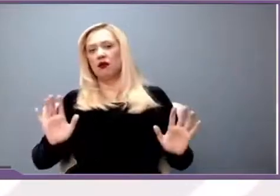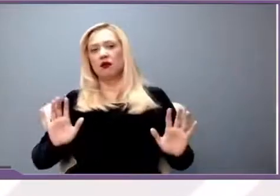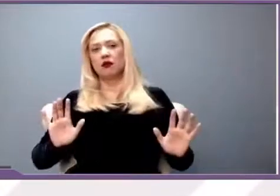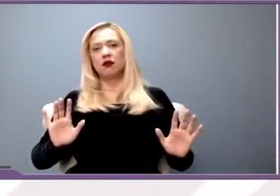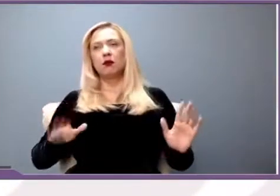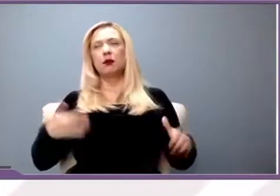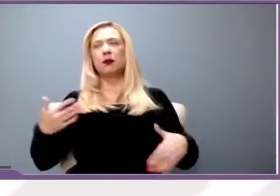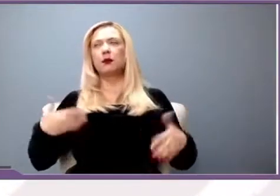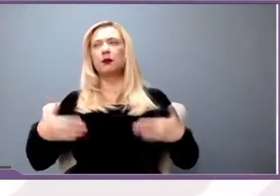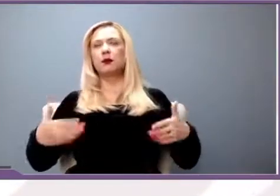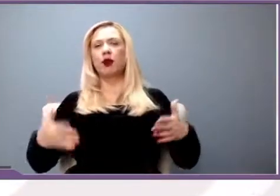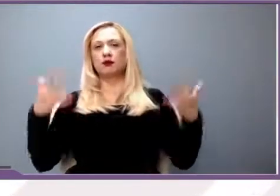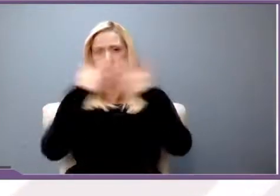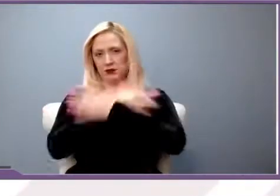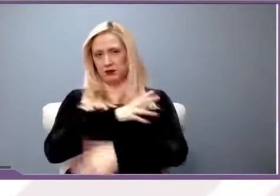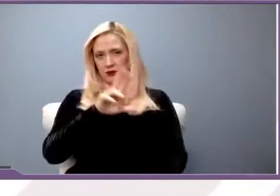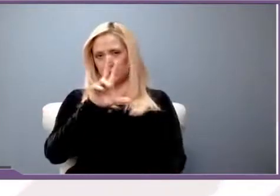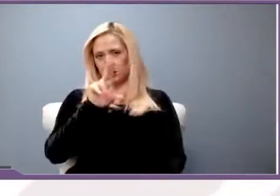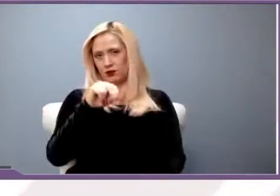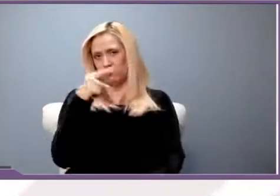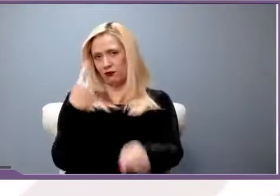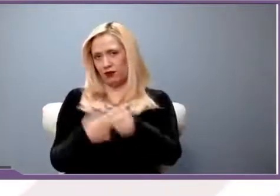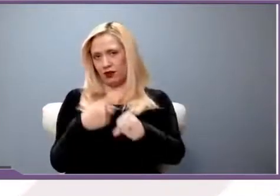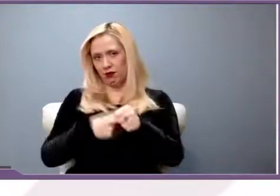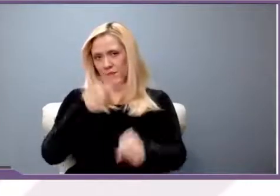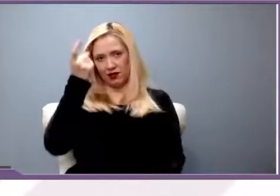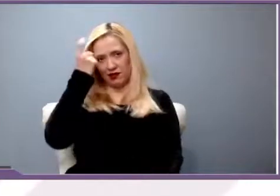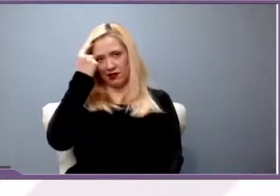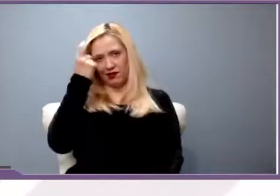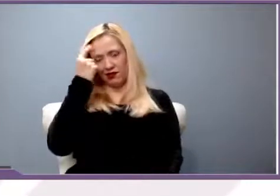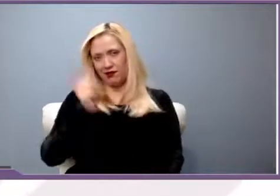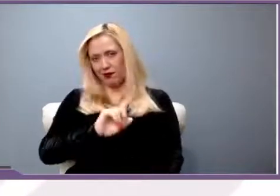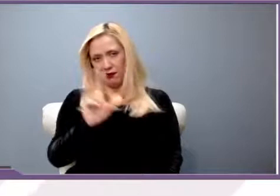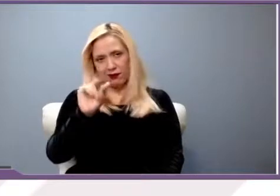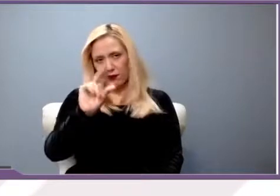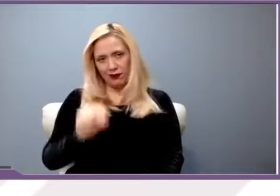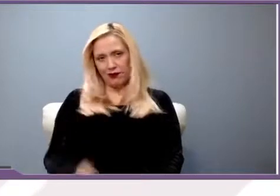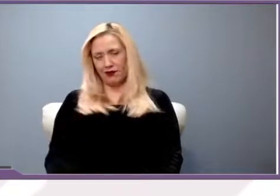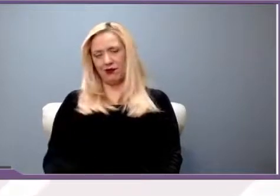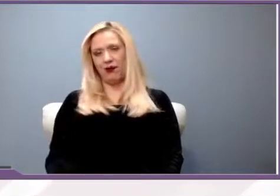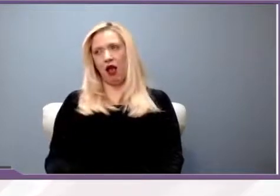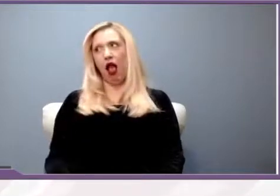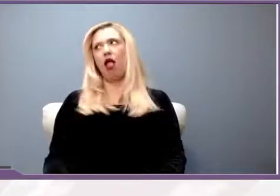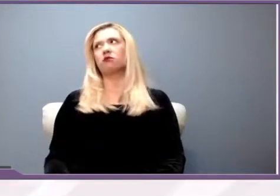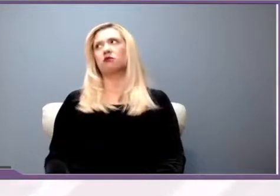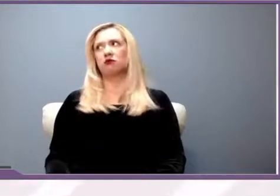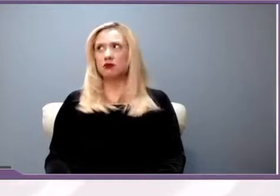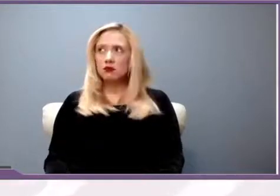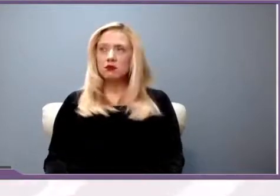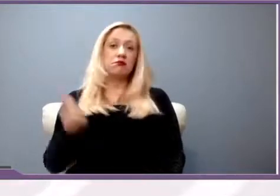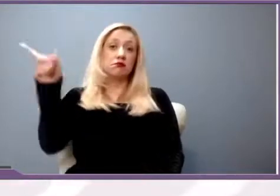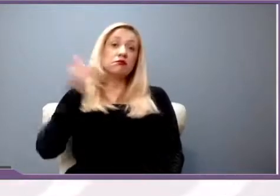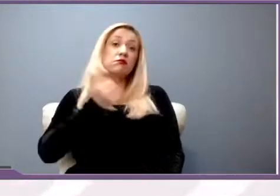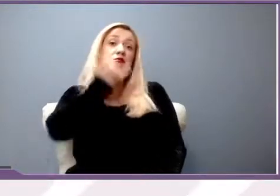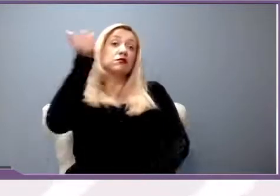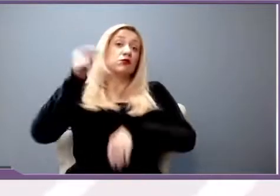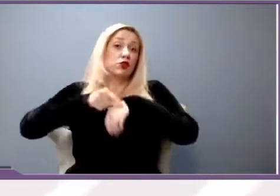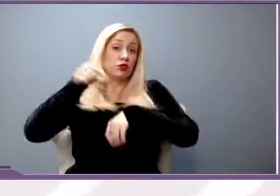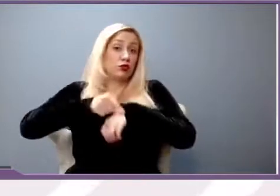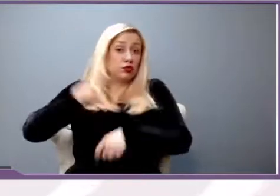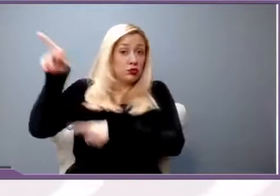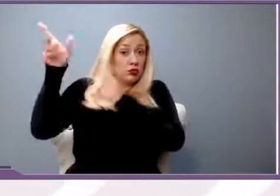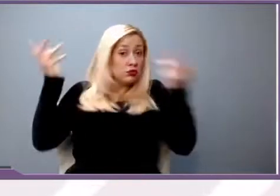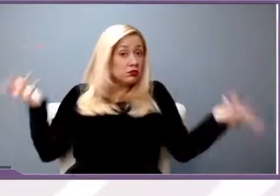que cuestionar justamente a estas autoridades, ¿no? De estos saberes, pues nos lleva justo a estas reflexiones y